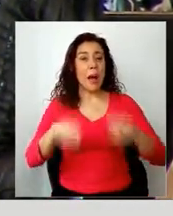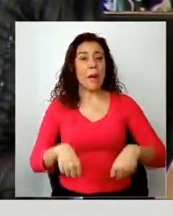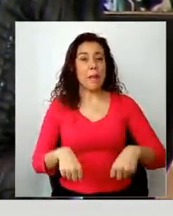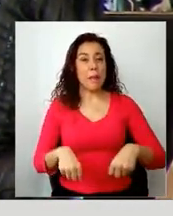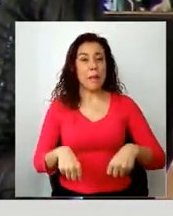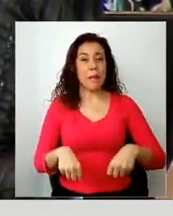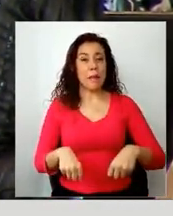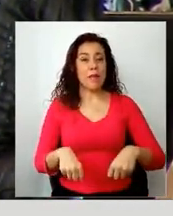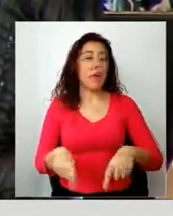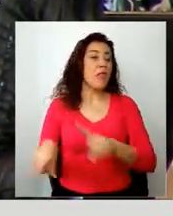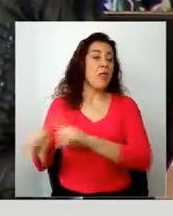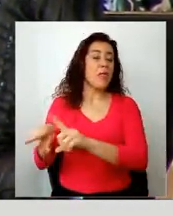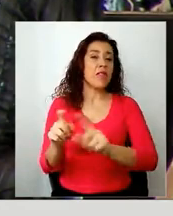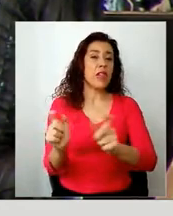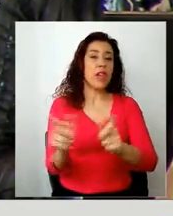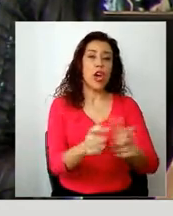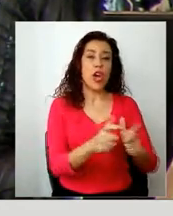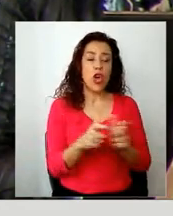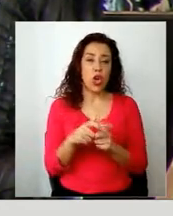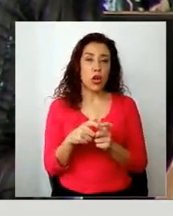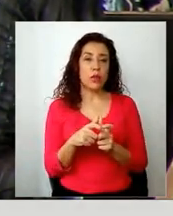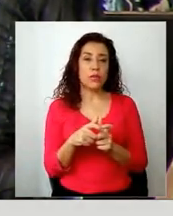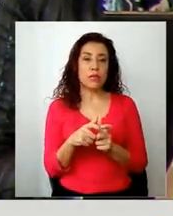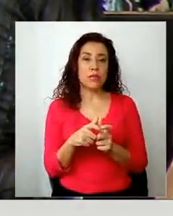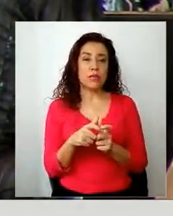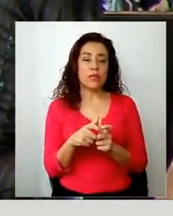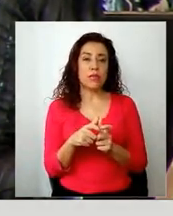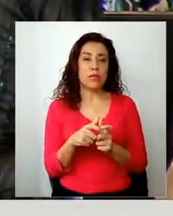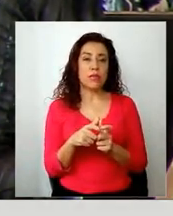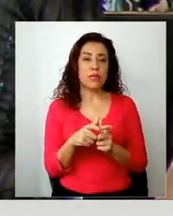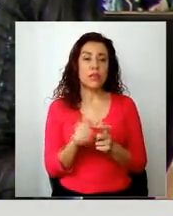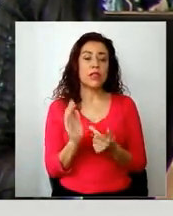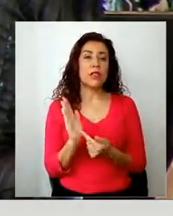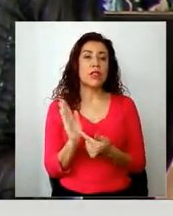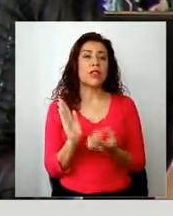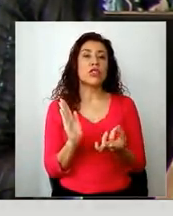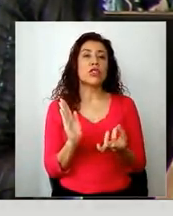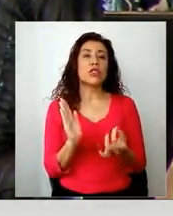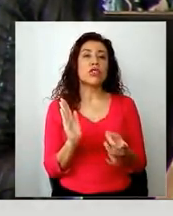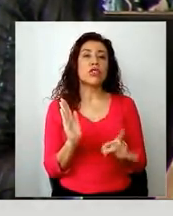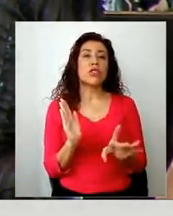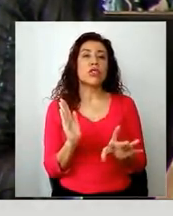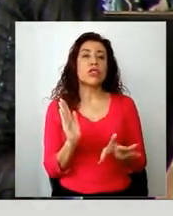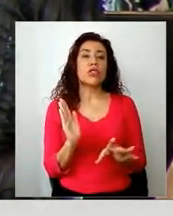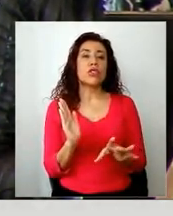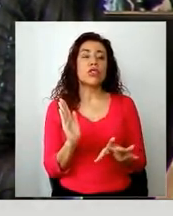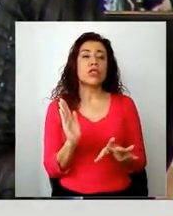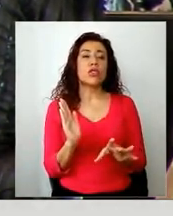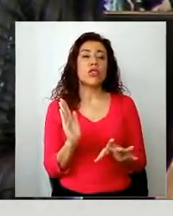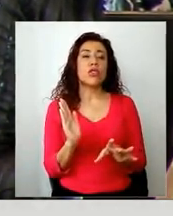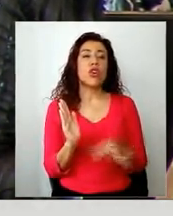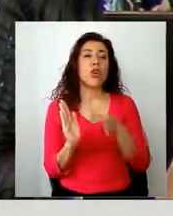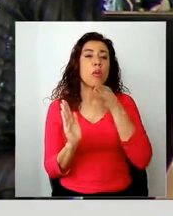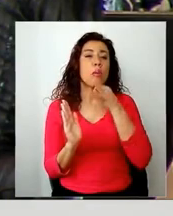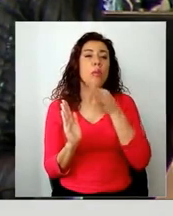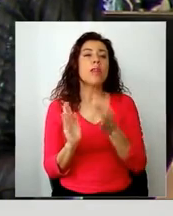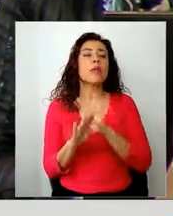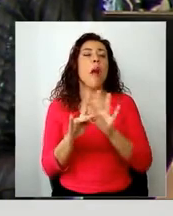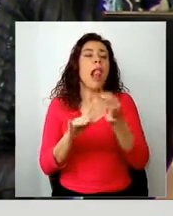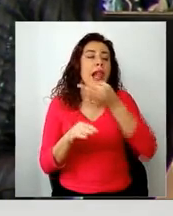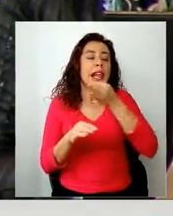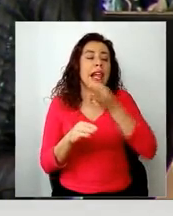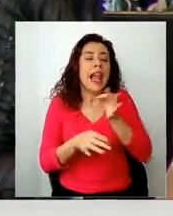comisiones no es nada más que solamente como hemos llamado los más antiguos un mejoral y